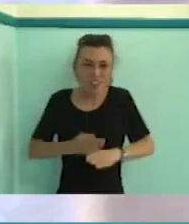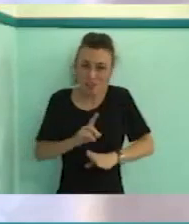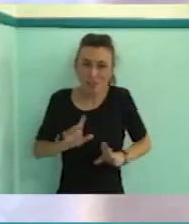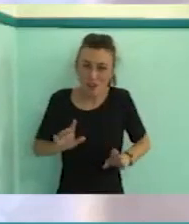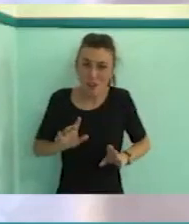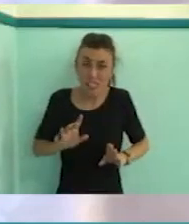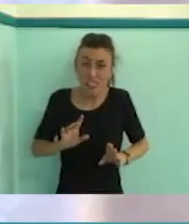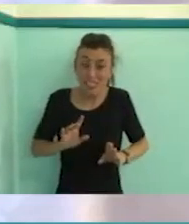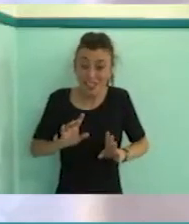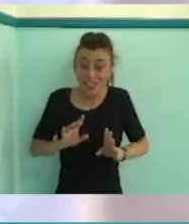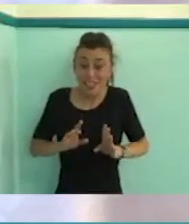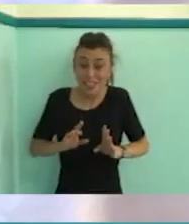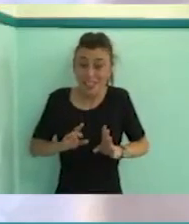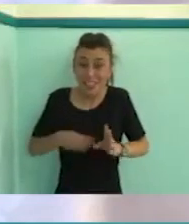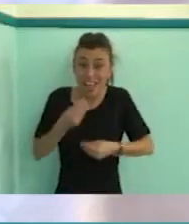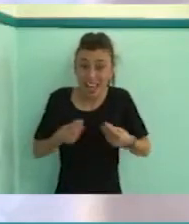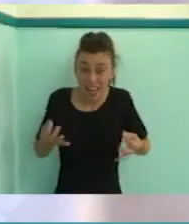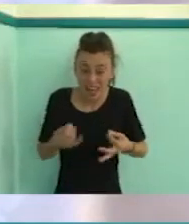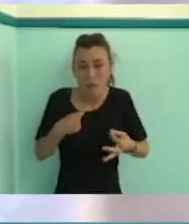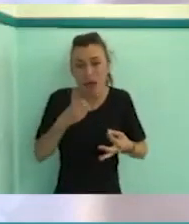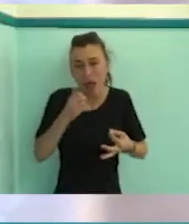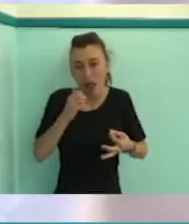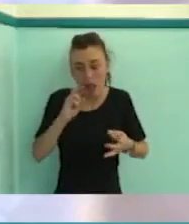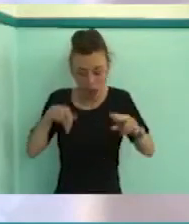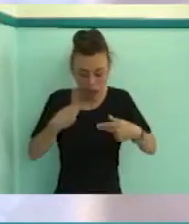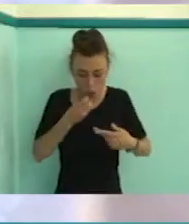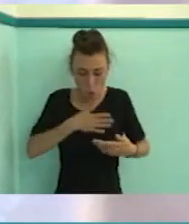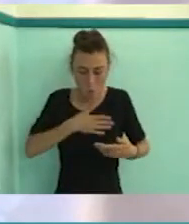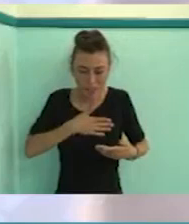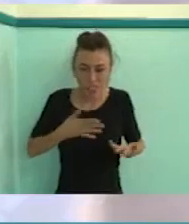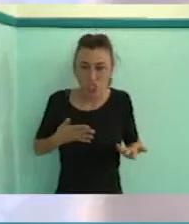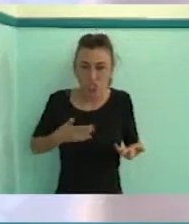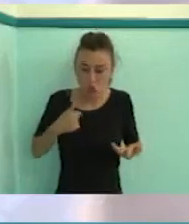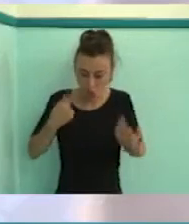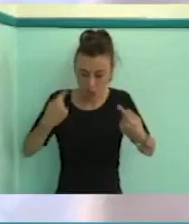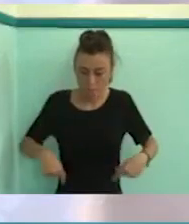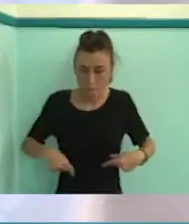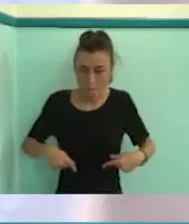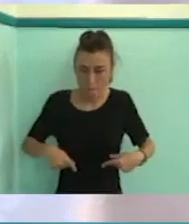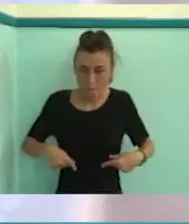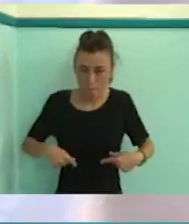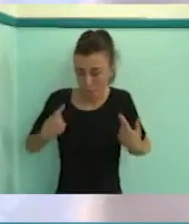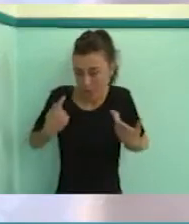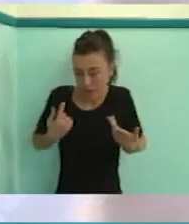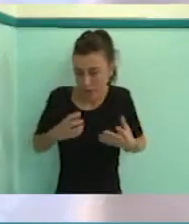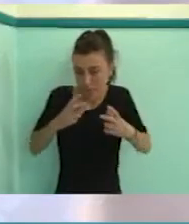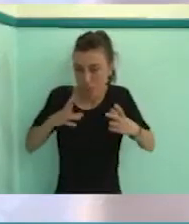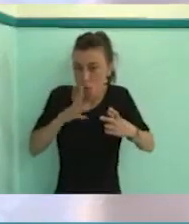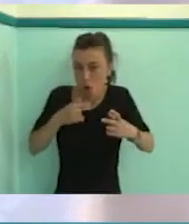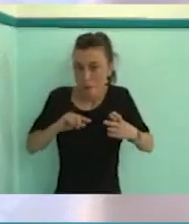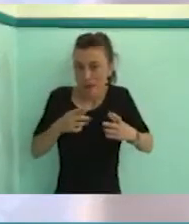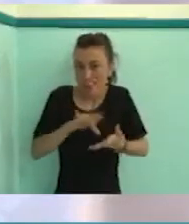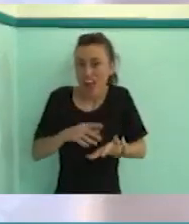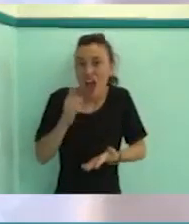la autocompasión Yo hoy tengo mi primer día de regla no estaré hinchada Pues claro que estoy hinchada Pero cómo cambia el discurso cuando en vez de